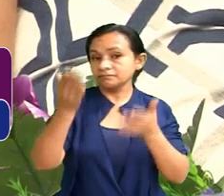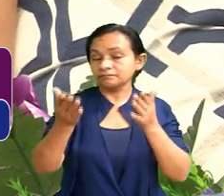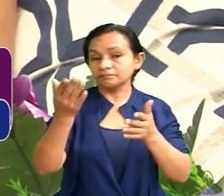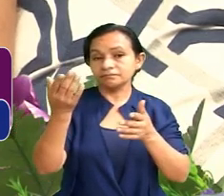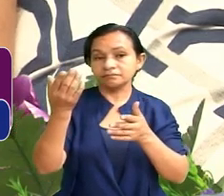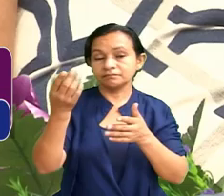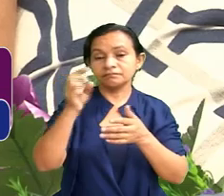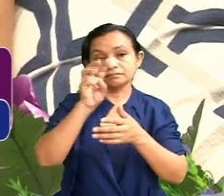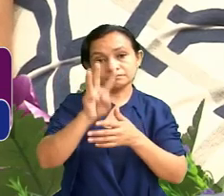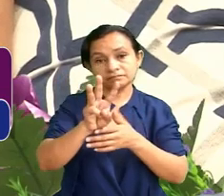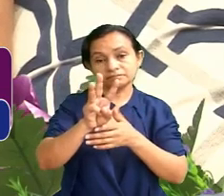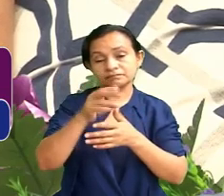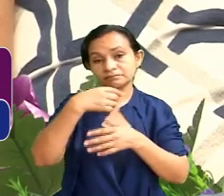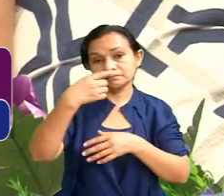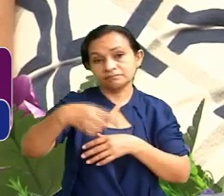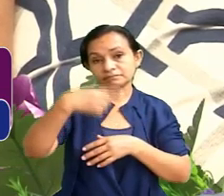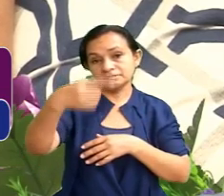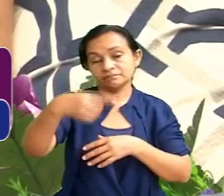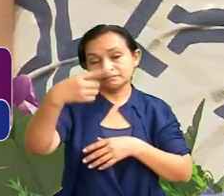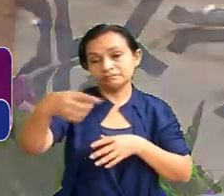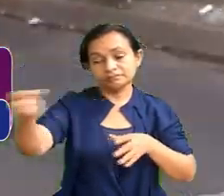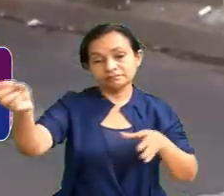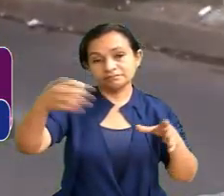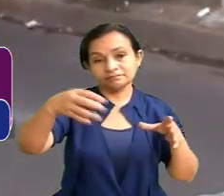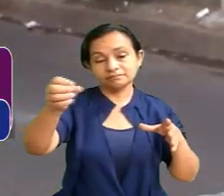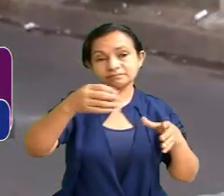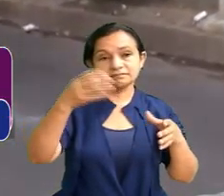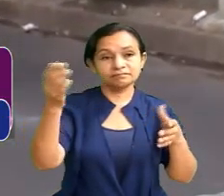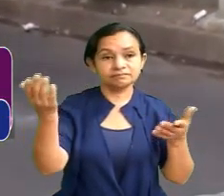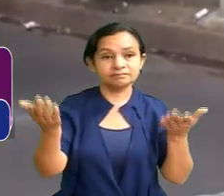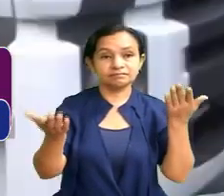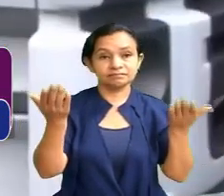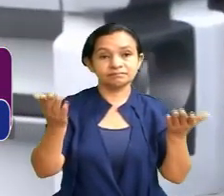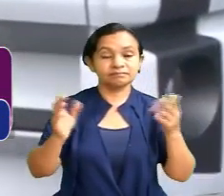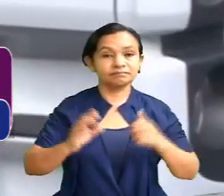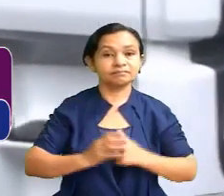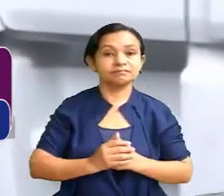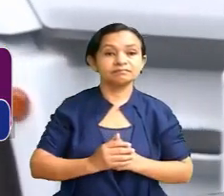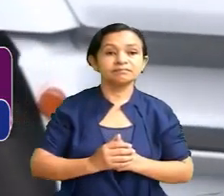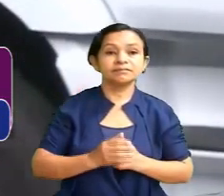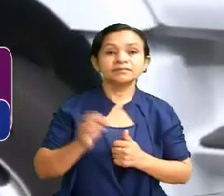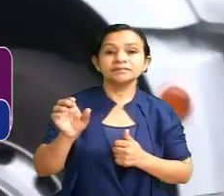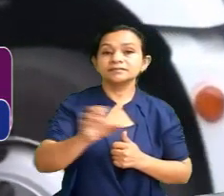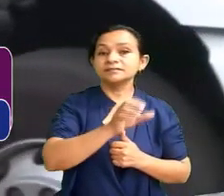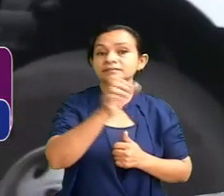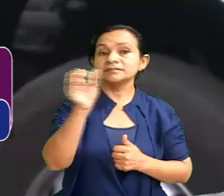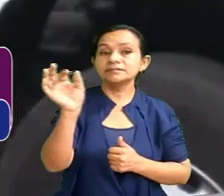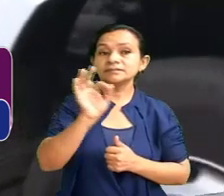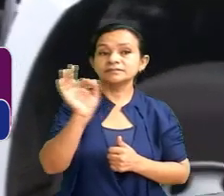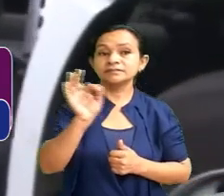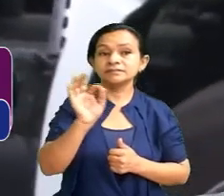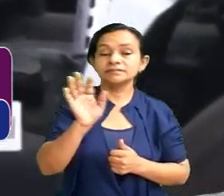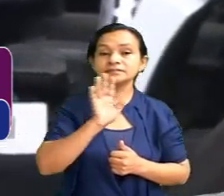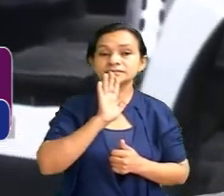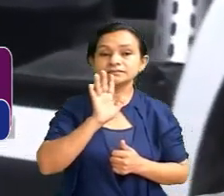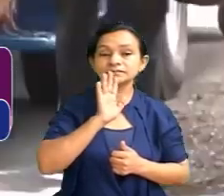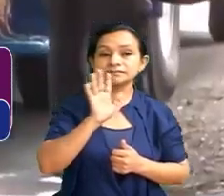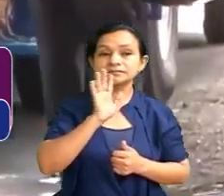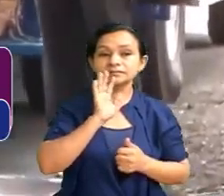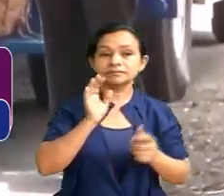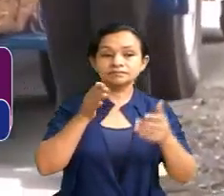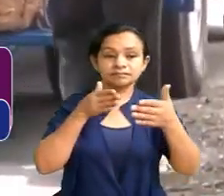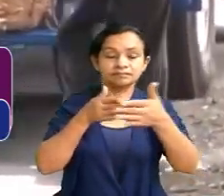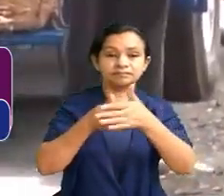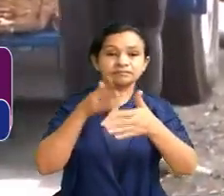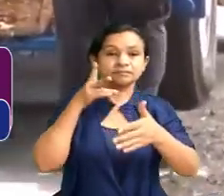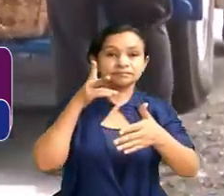semana santa' va a tener que pasar diario pues verdad dependiendo de la y no sólo eso también hay otros procesos que también me gustaría que conversáramos tenemos que